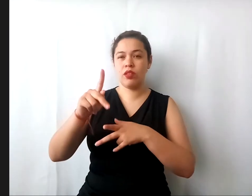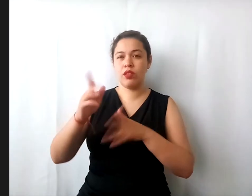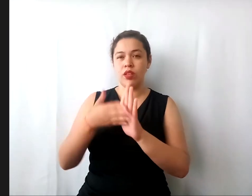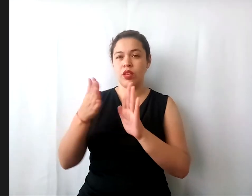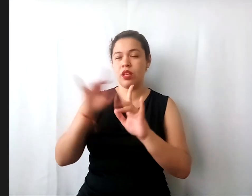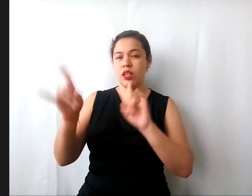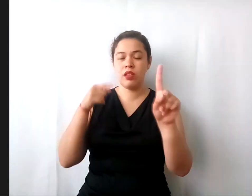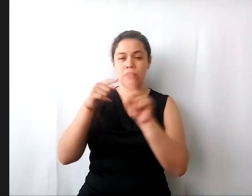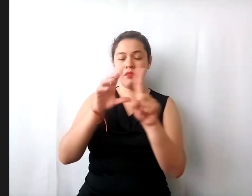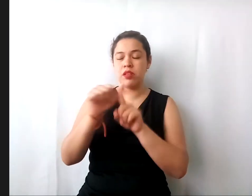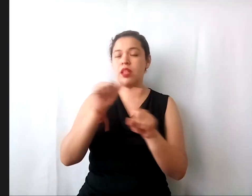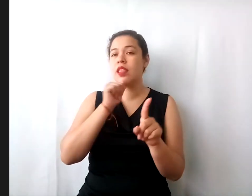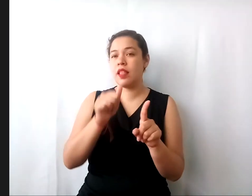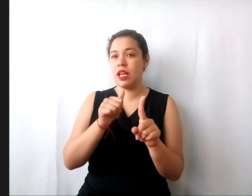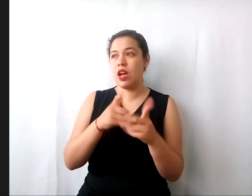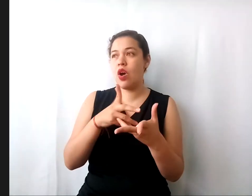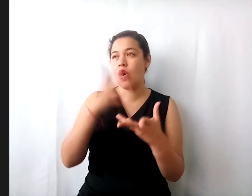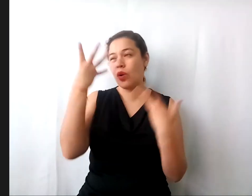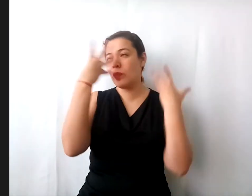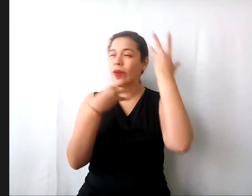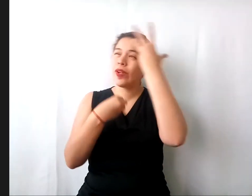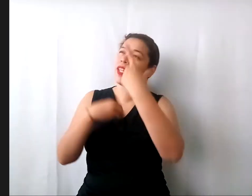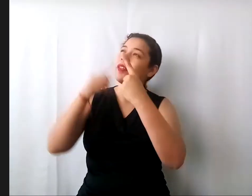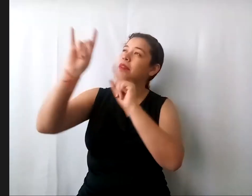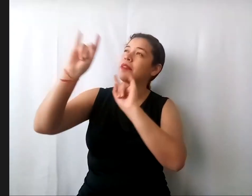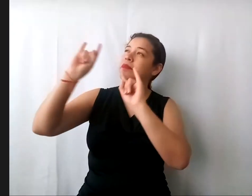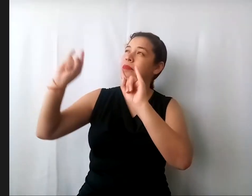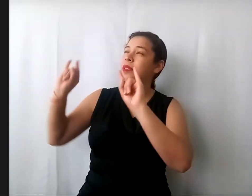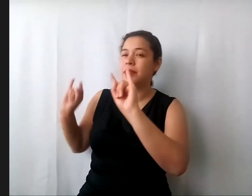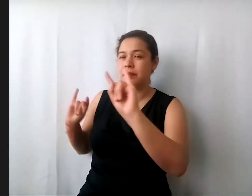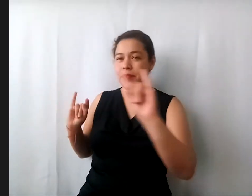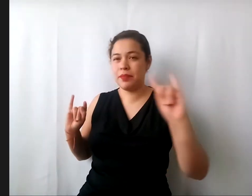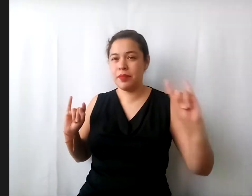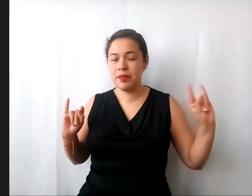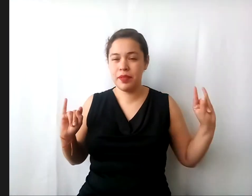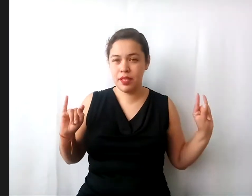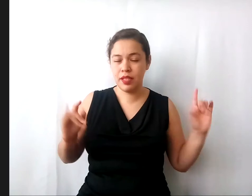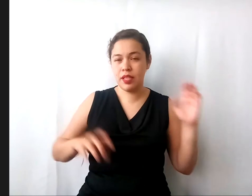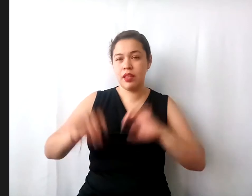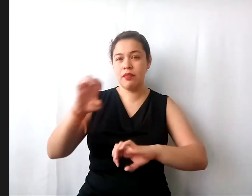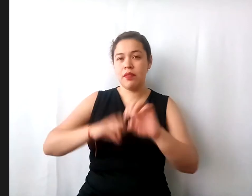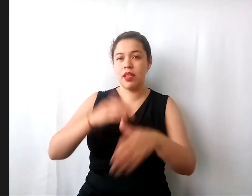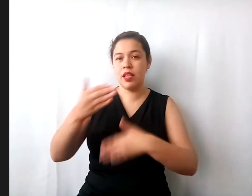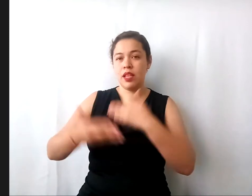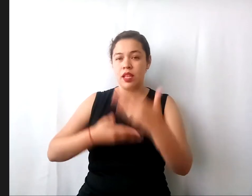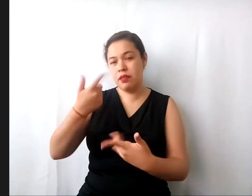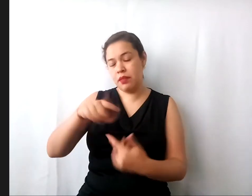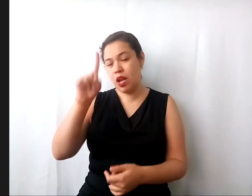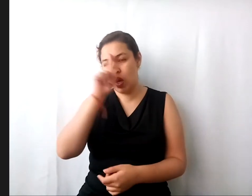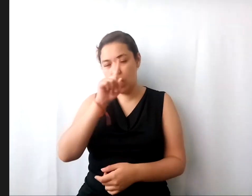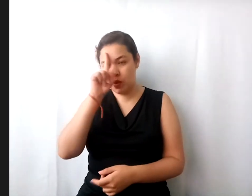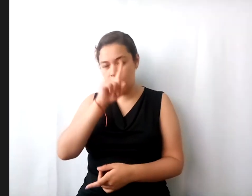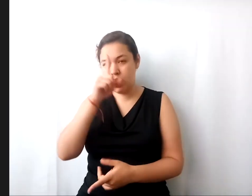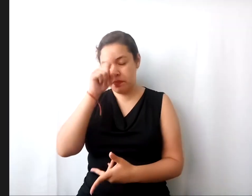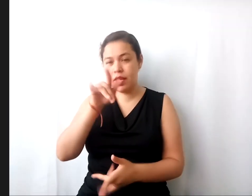La decoración, ahí probablemente me da la impresión que esa empresa podría ser de servicios de consultoría en